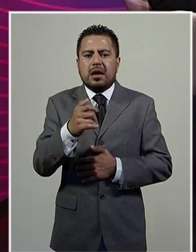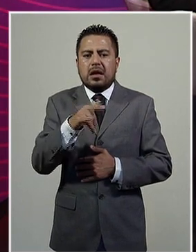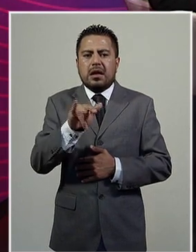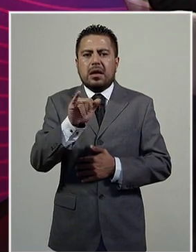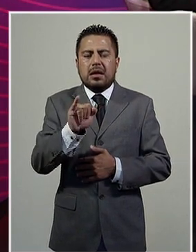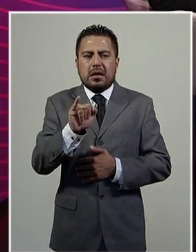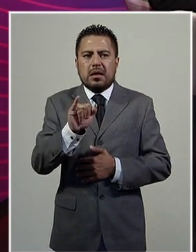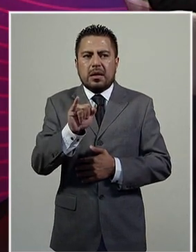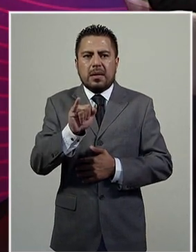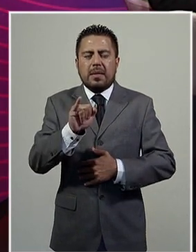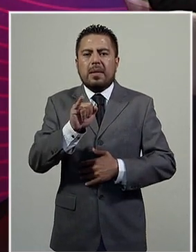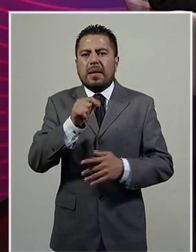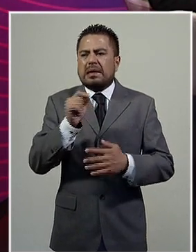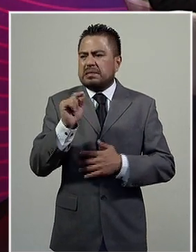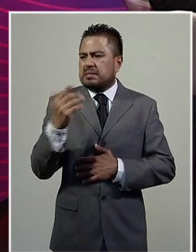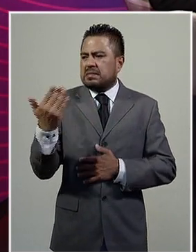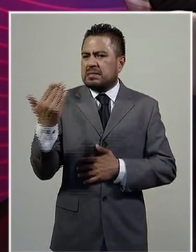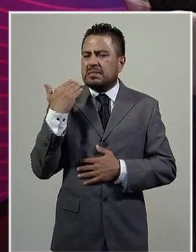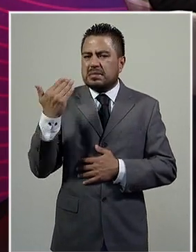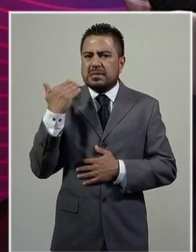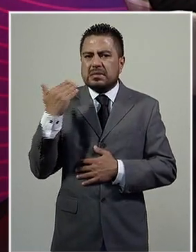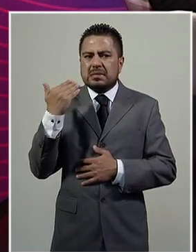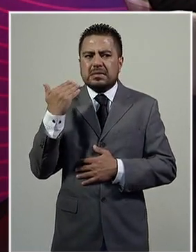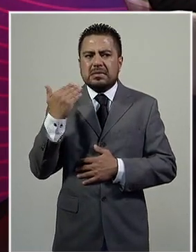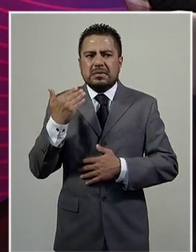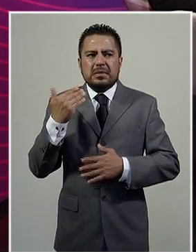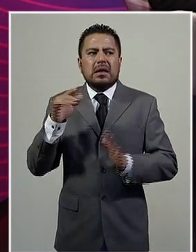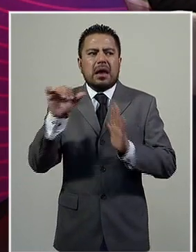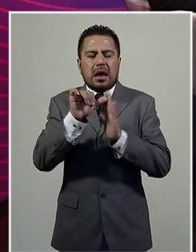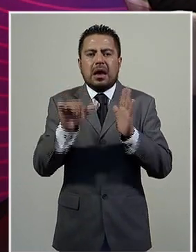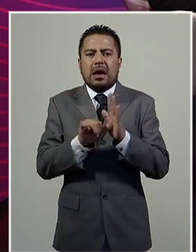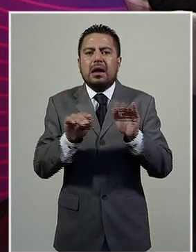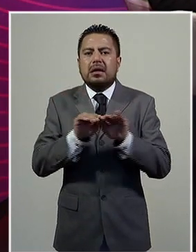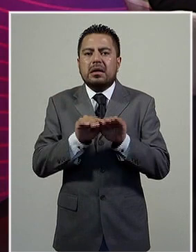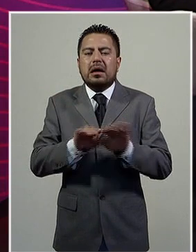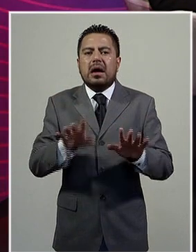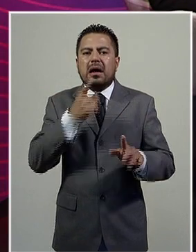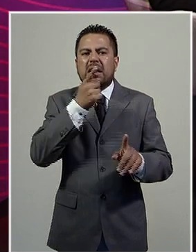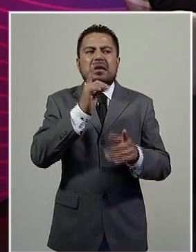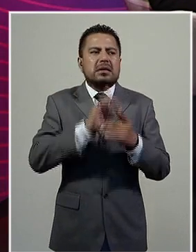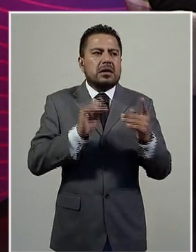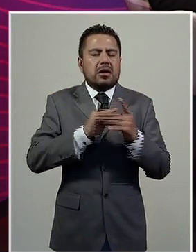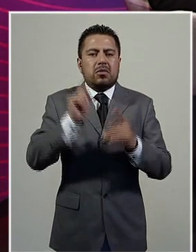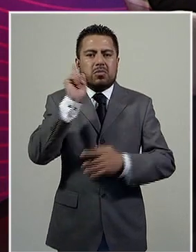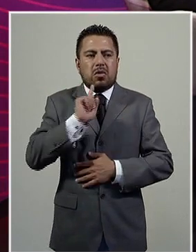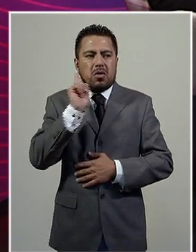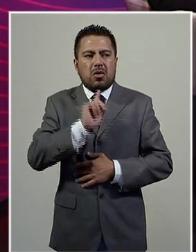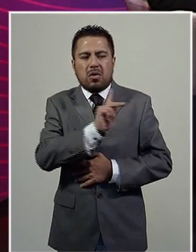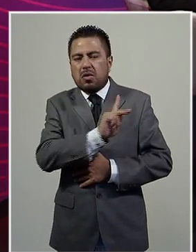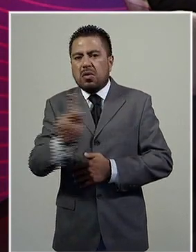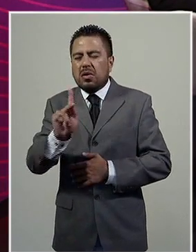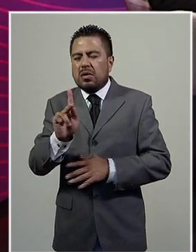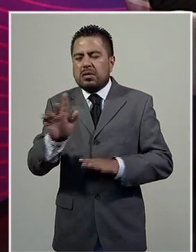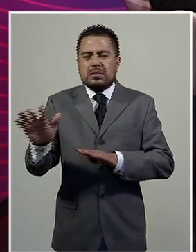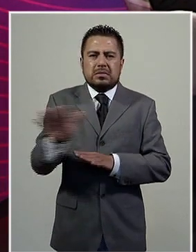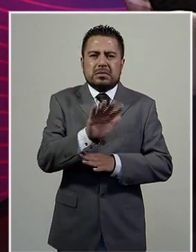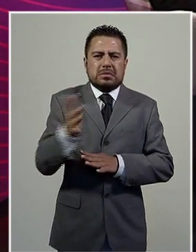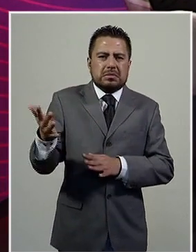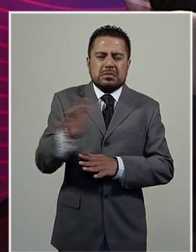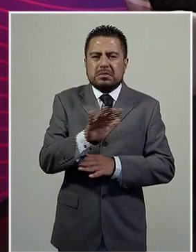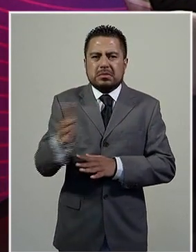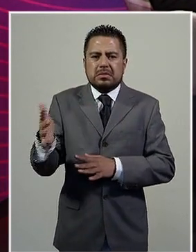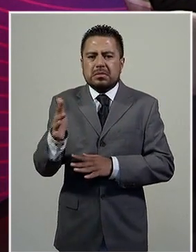mañana, recientemente salió un artículo que decía que a las mujeres entre